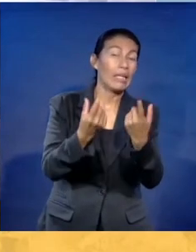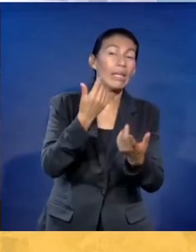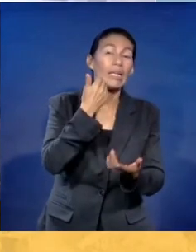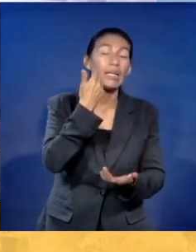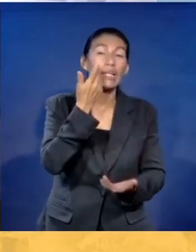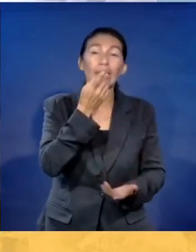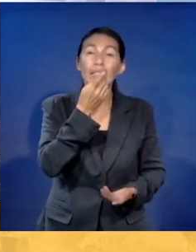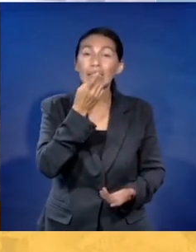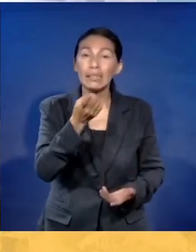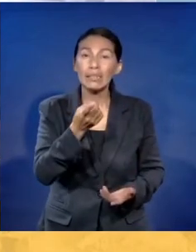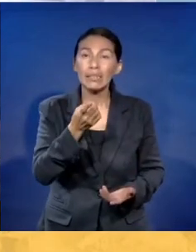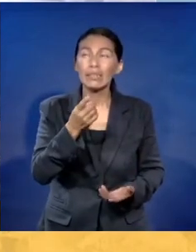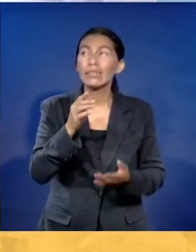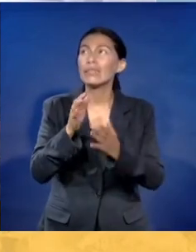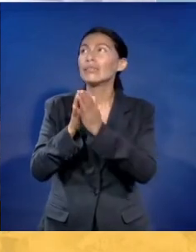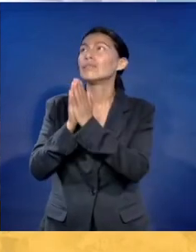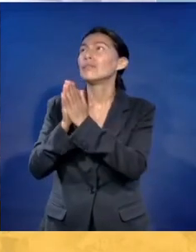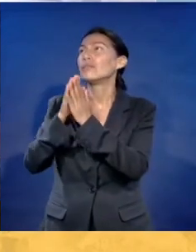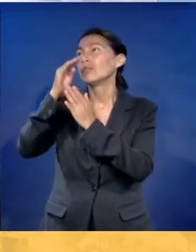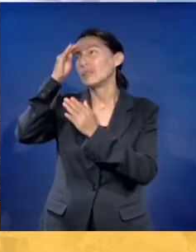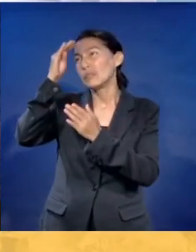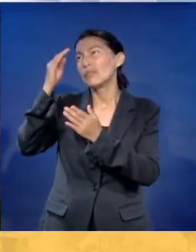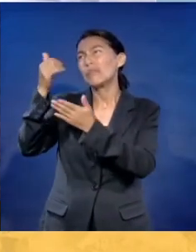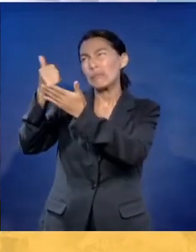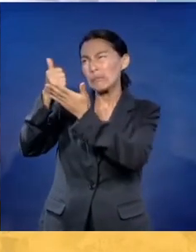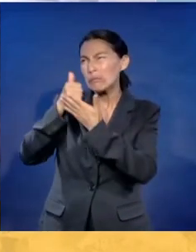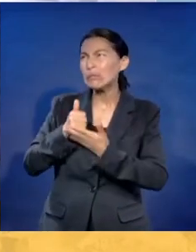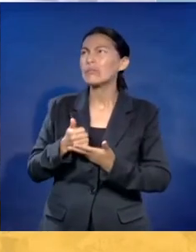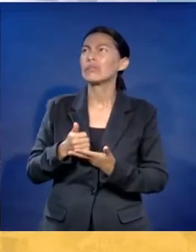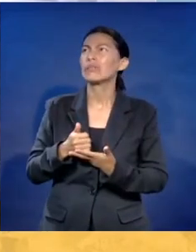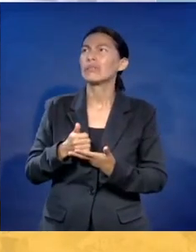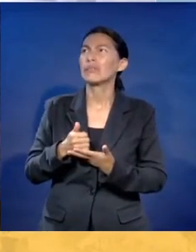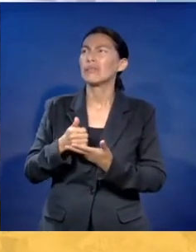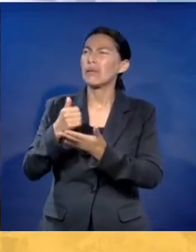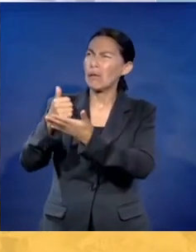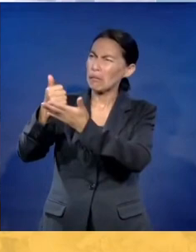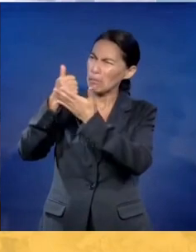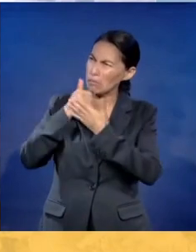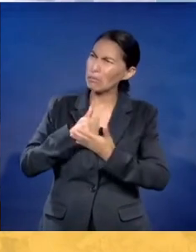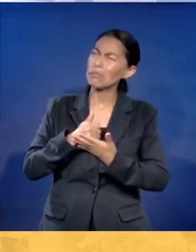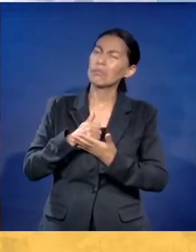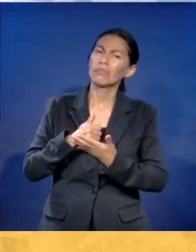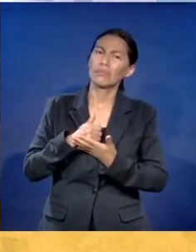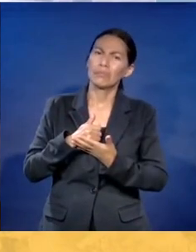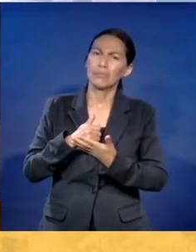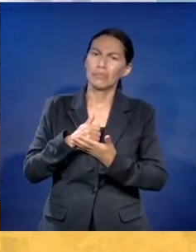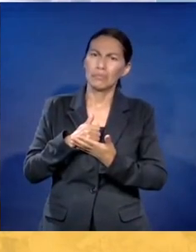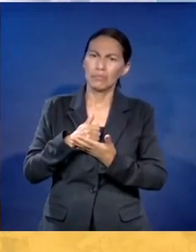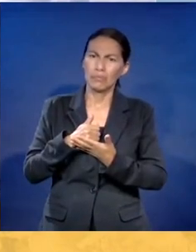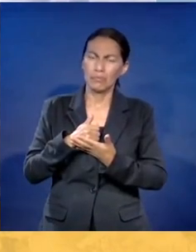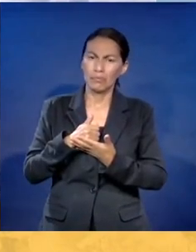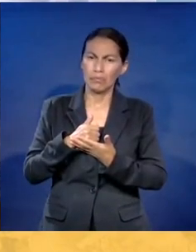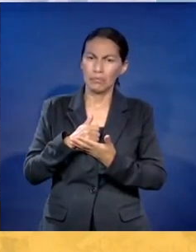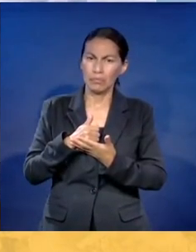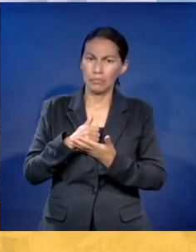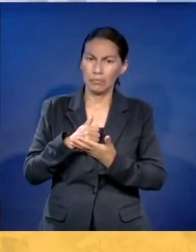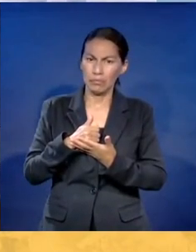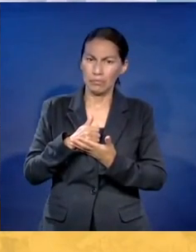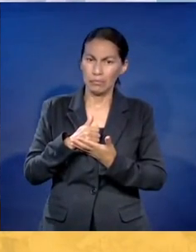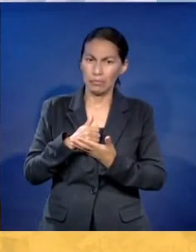en tres cosas ayúdame a ser maduro ayúdame